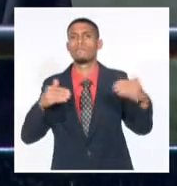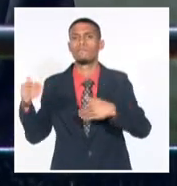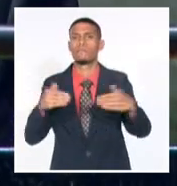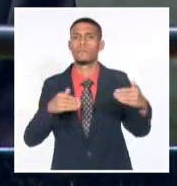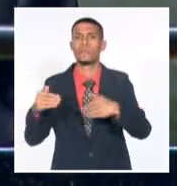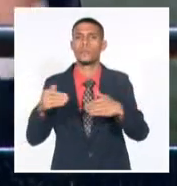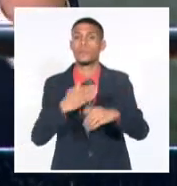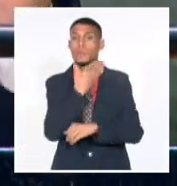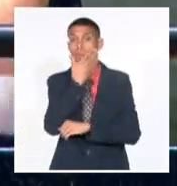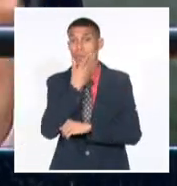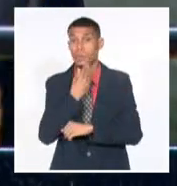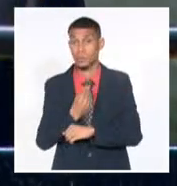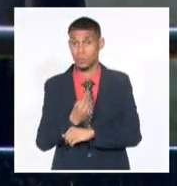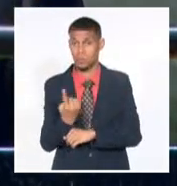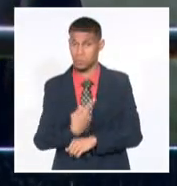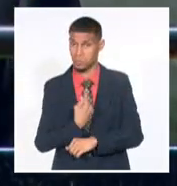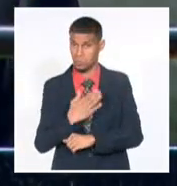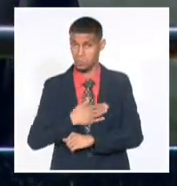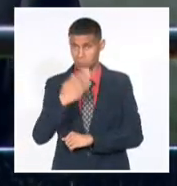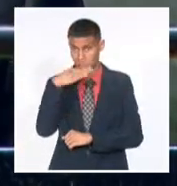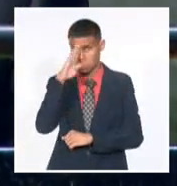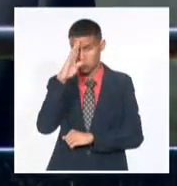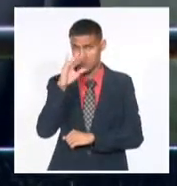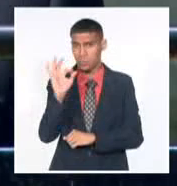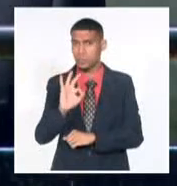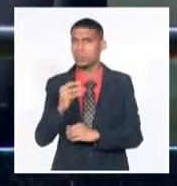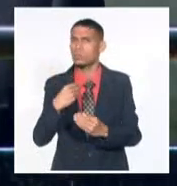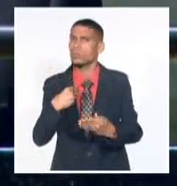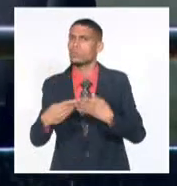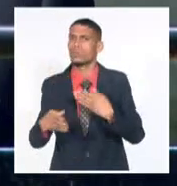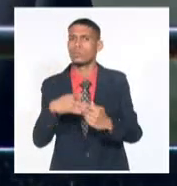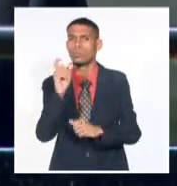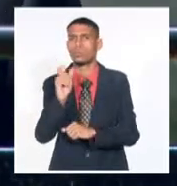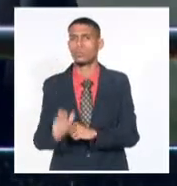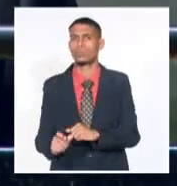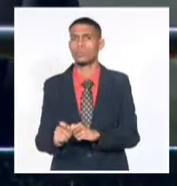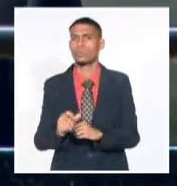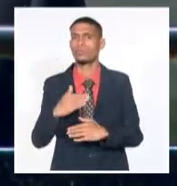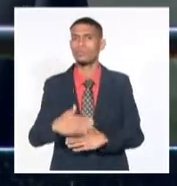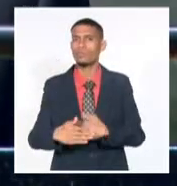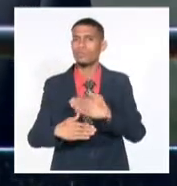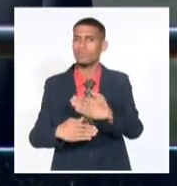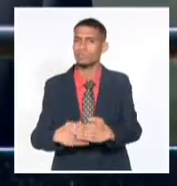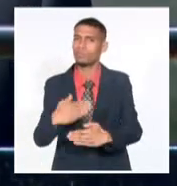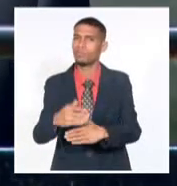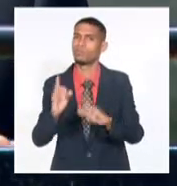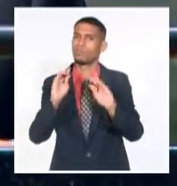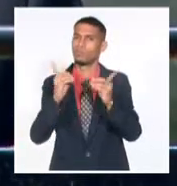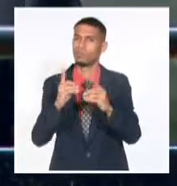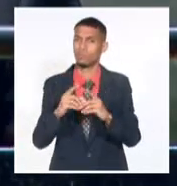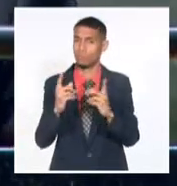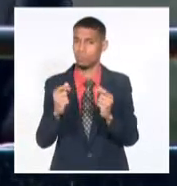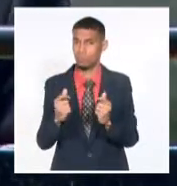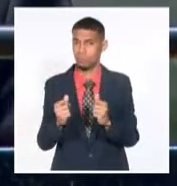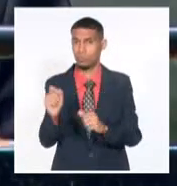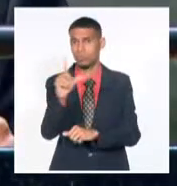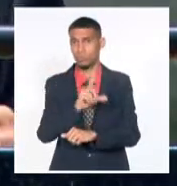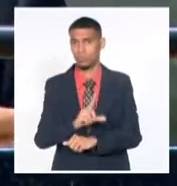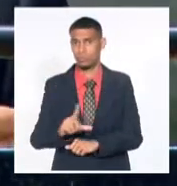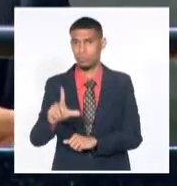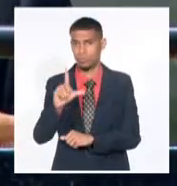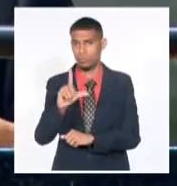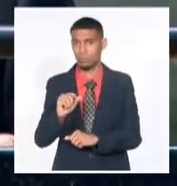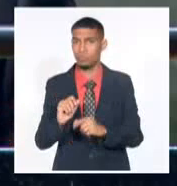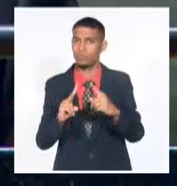nuestros jóvenes y de todos los ciudadanos en los procesos políticos, económicos, sociales